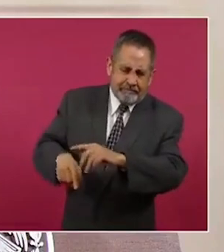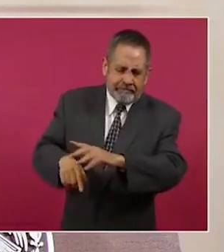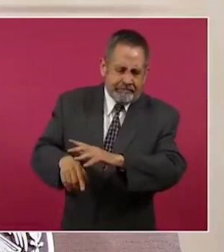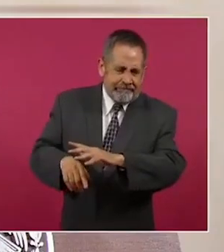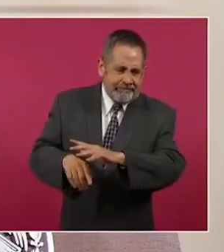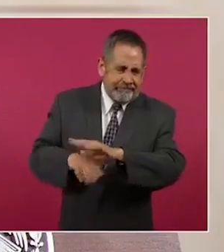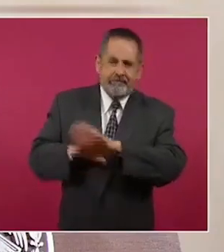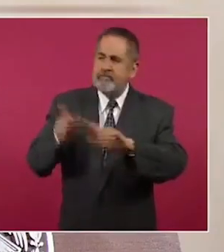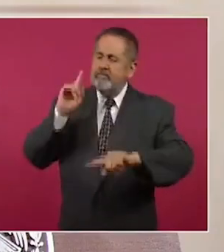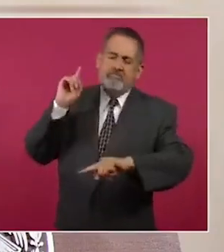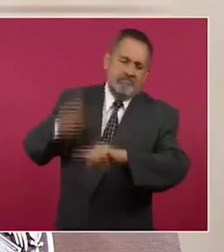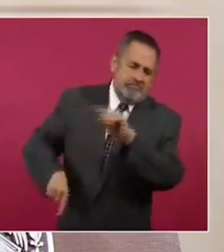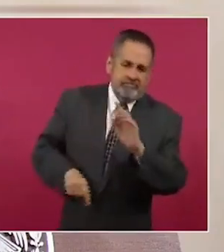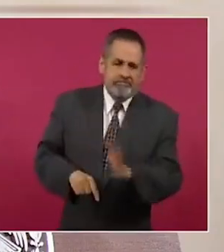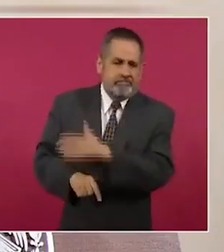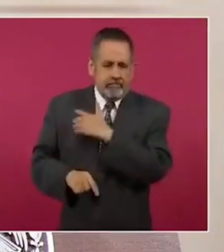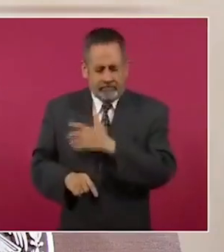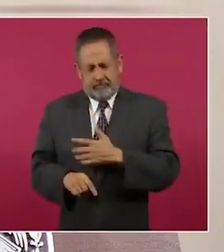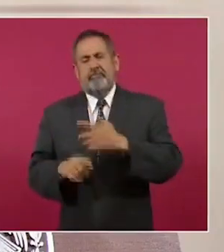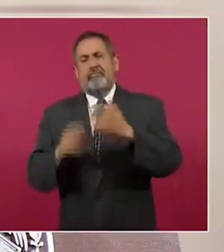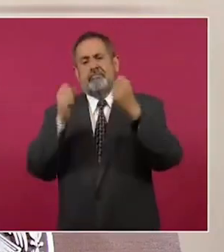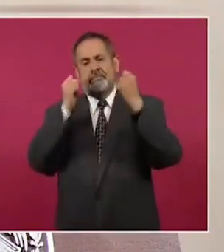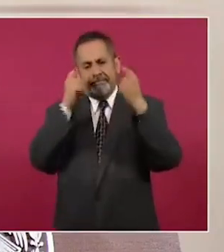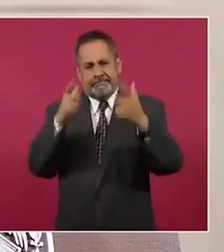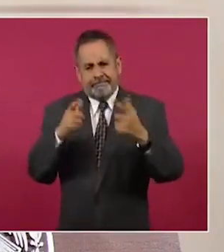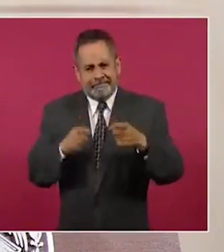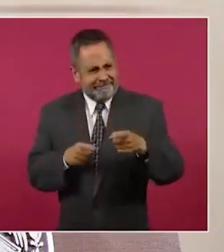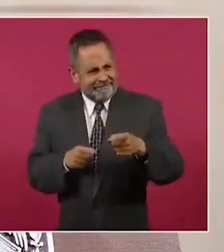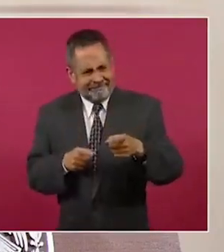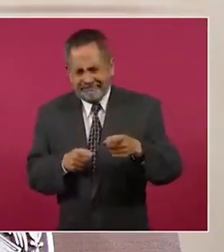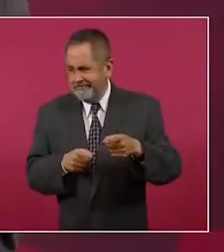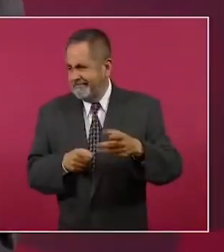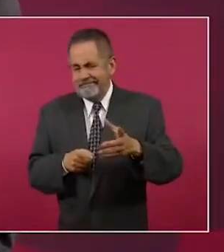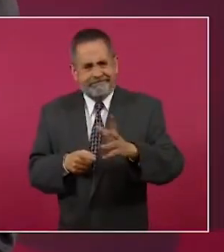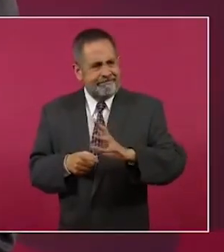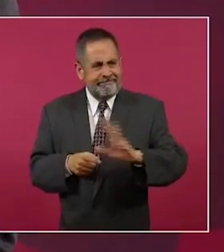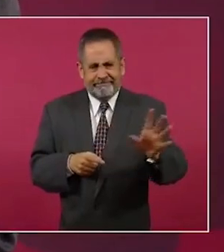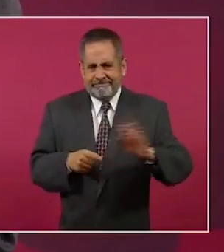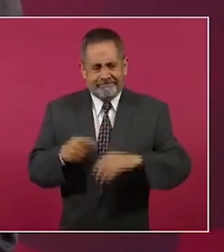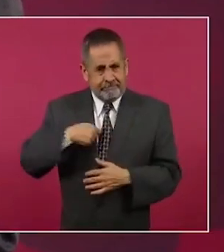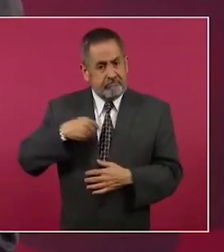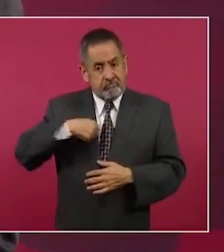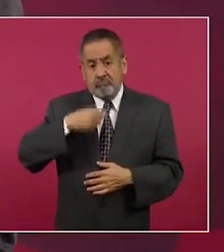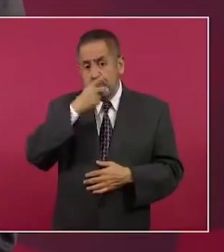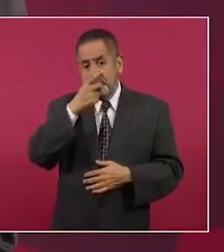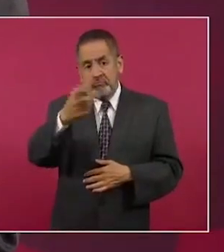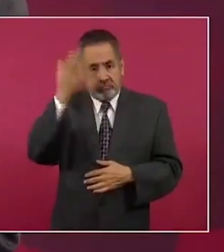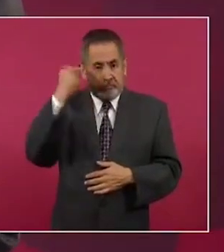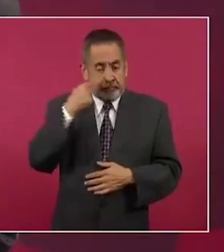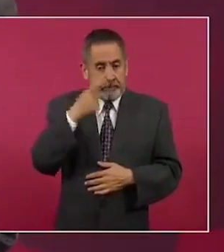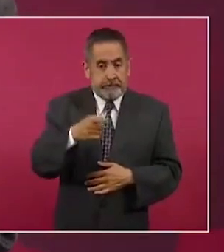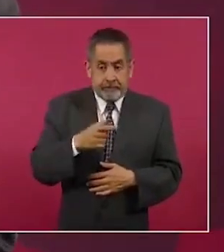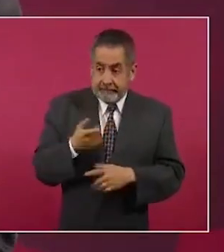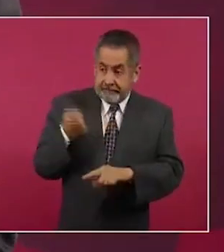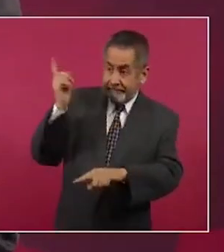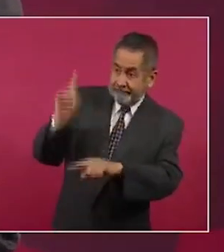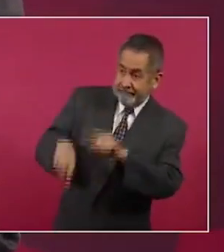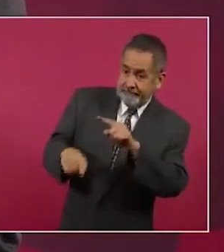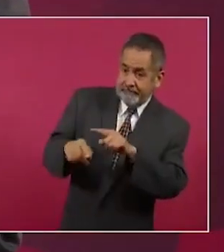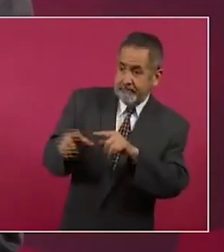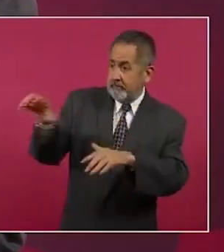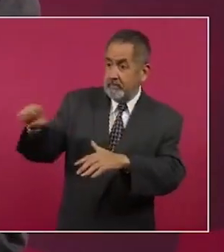hasta que lo lograron. Y me llamó mucho la atención, y lo dije en ese entonces, que cuando lo destituyen